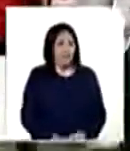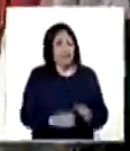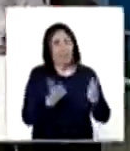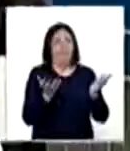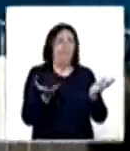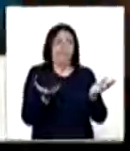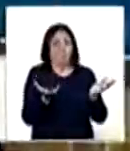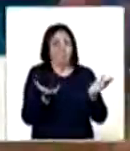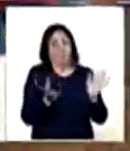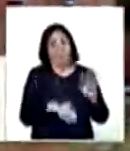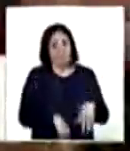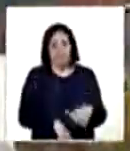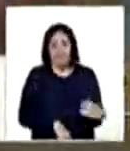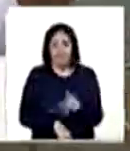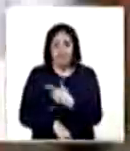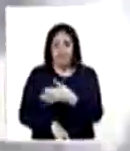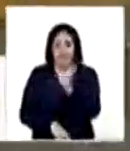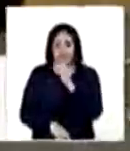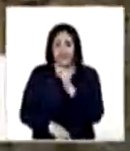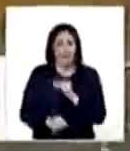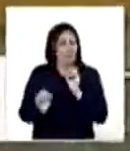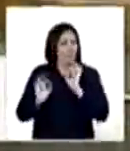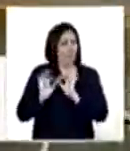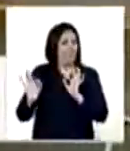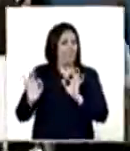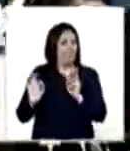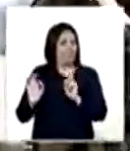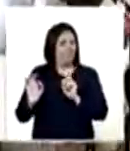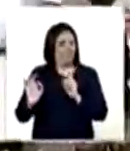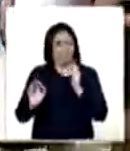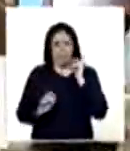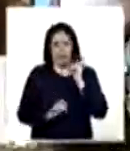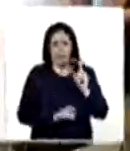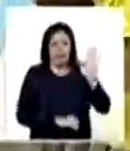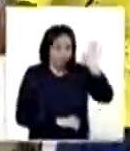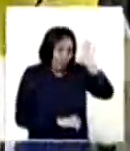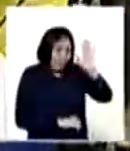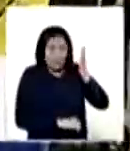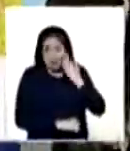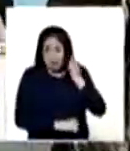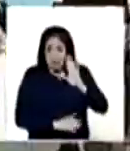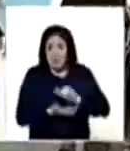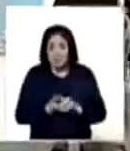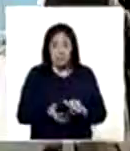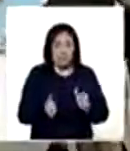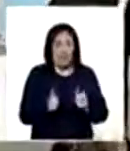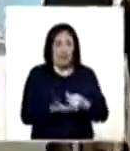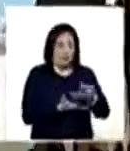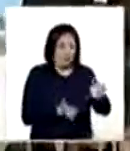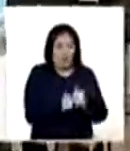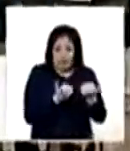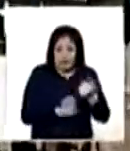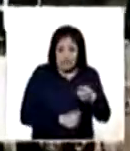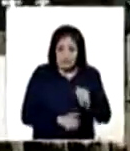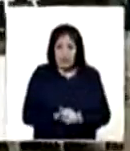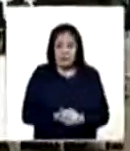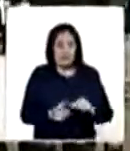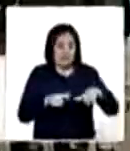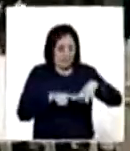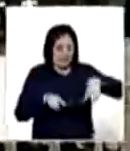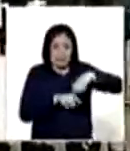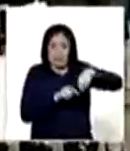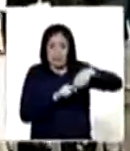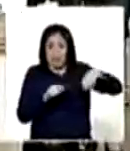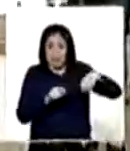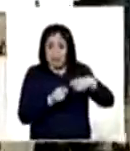¿Todo bien? Ya, listo. Pito doble, a ver. Aló, mamá, voy a traer el pan. Ya, los tamales.